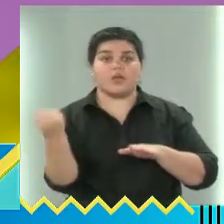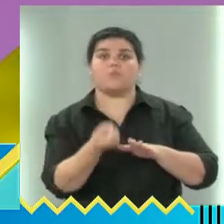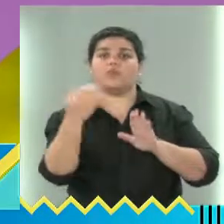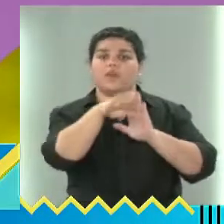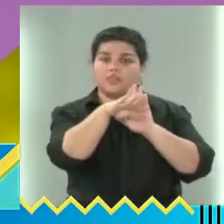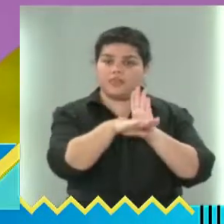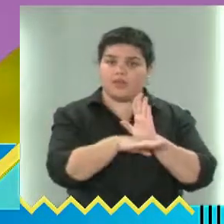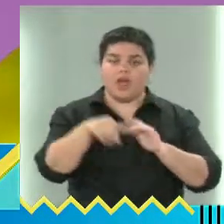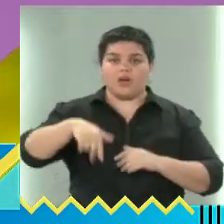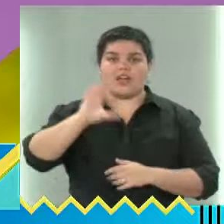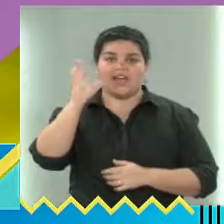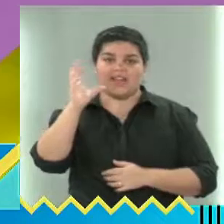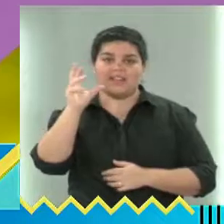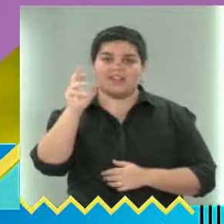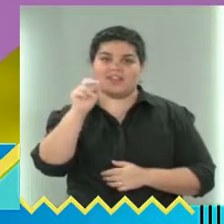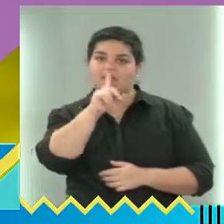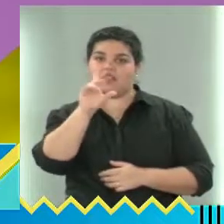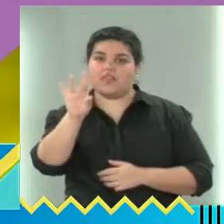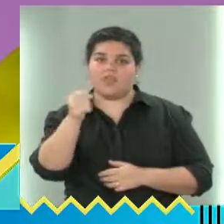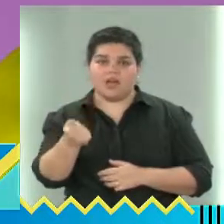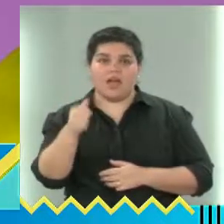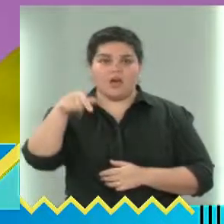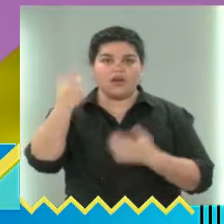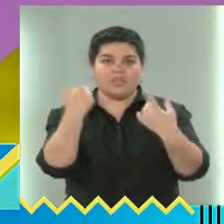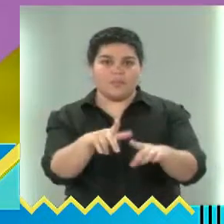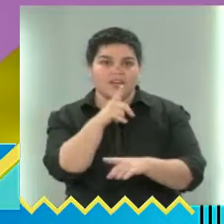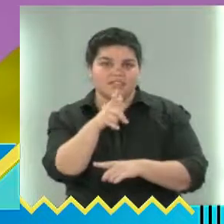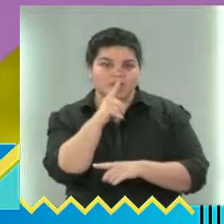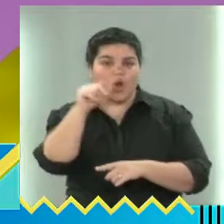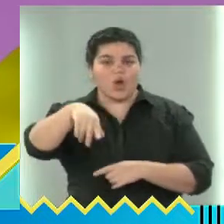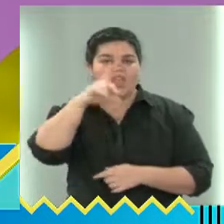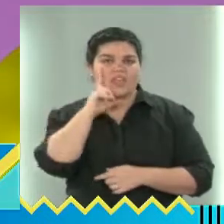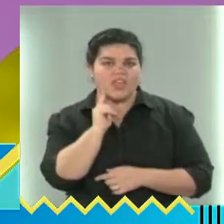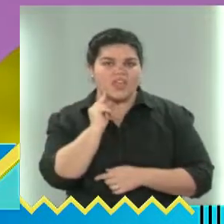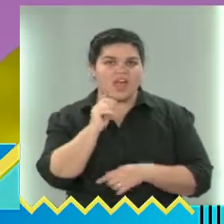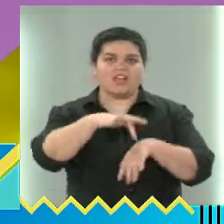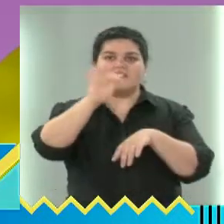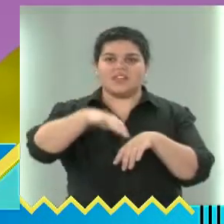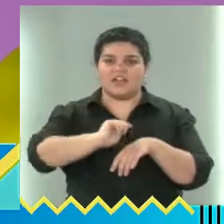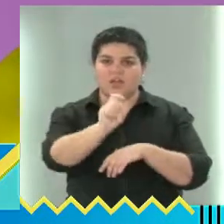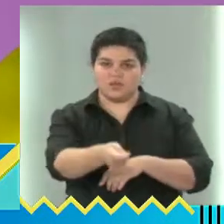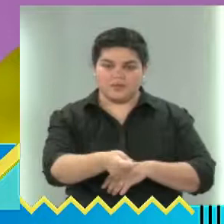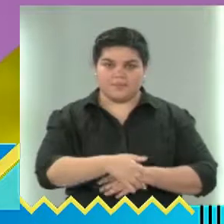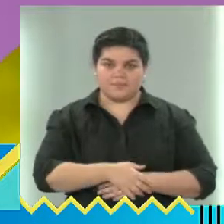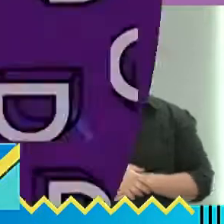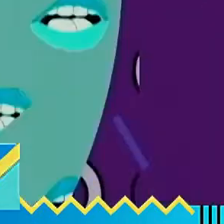el canal número 30 de la televisión digital abierta. Esto es Distintos Parecidos y hoy vamos a hablar de donación de sangre.